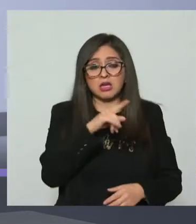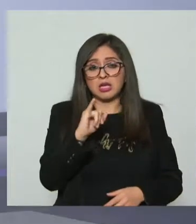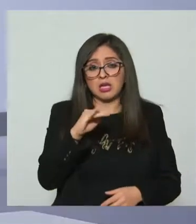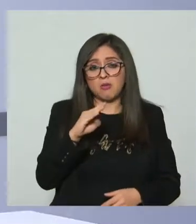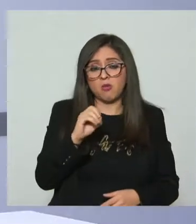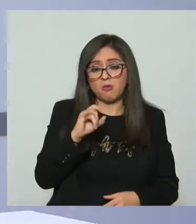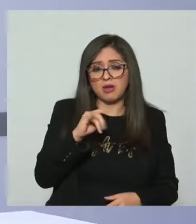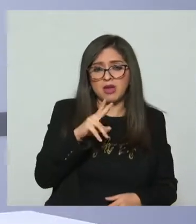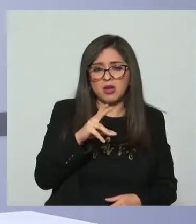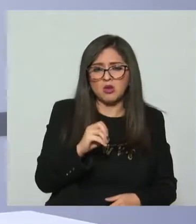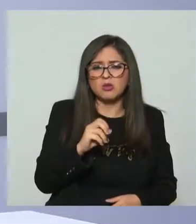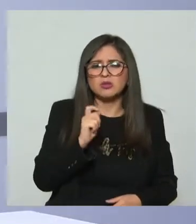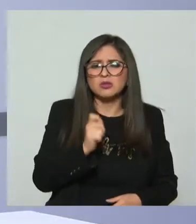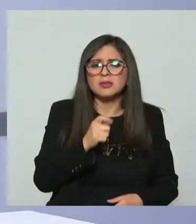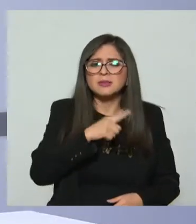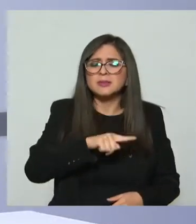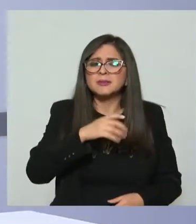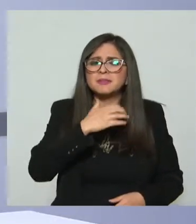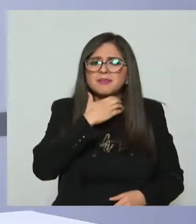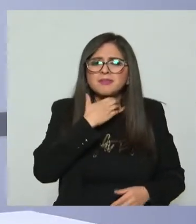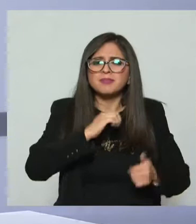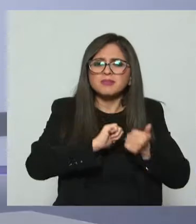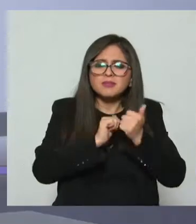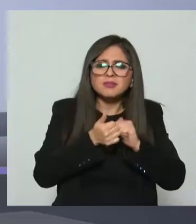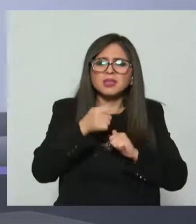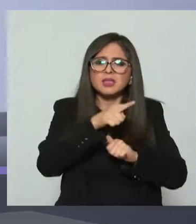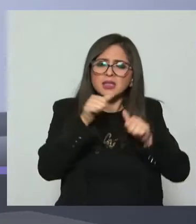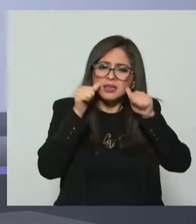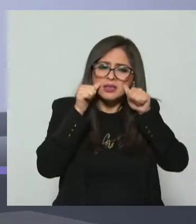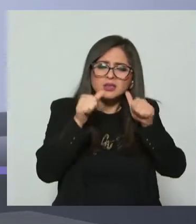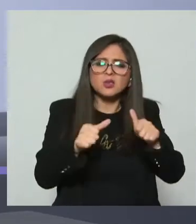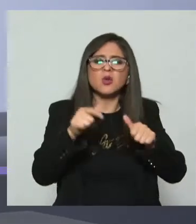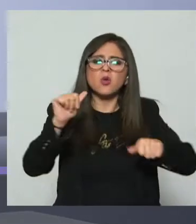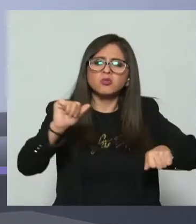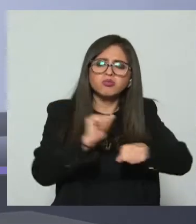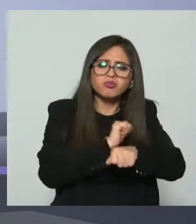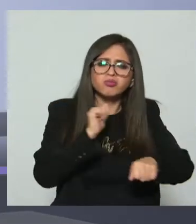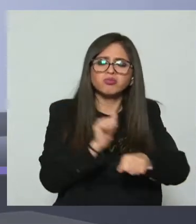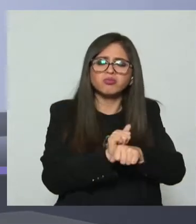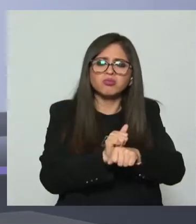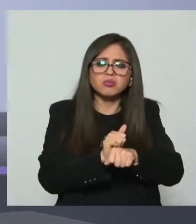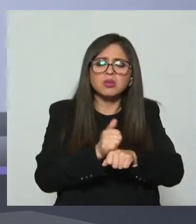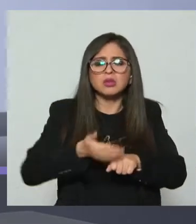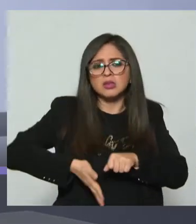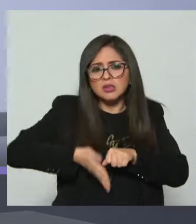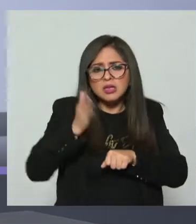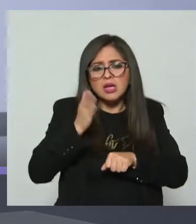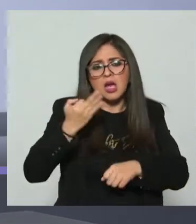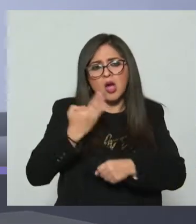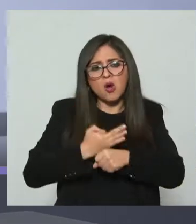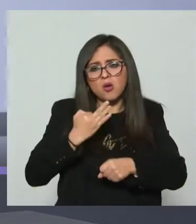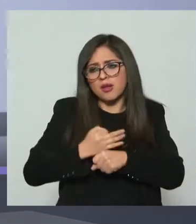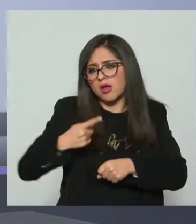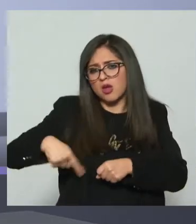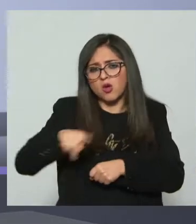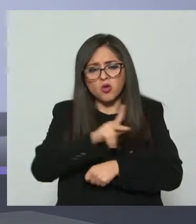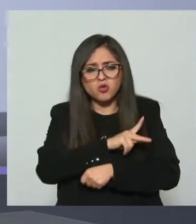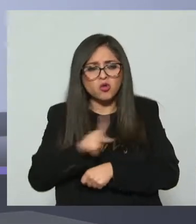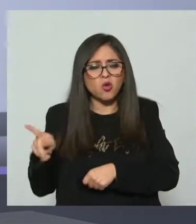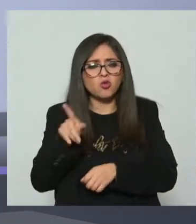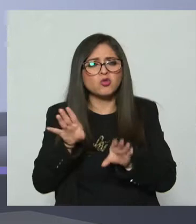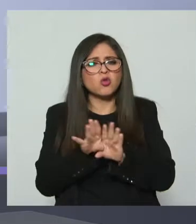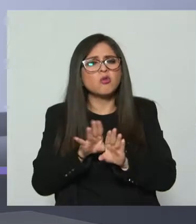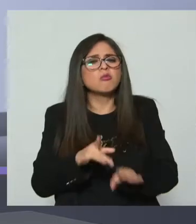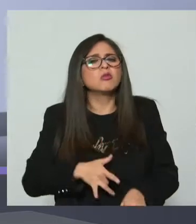cual hubo una saturación de servicios, urbana, vial, que ahora estamos padeciendo. Entonces